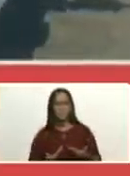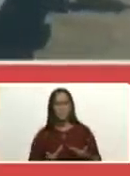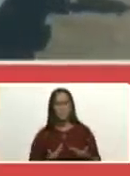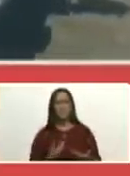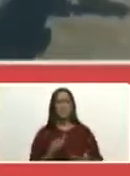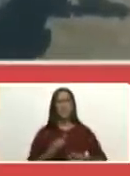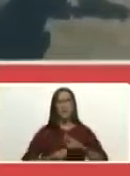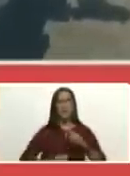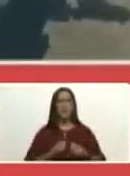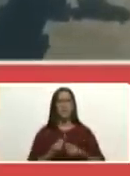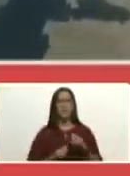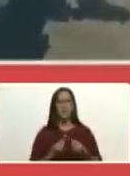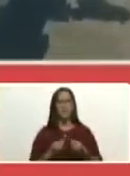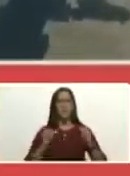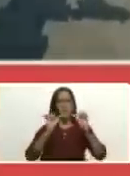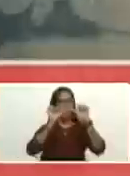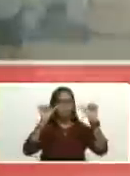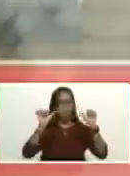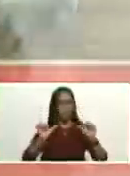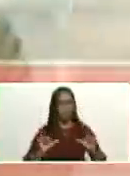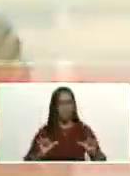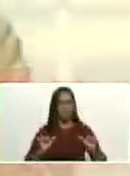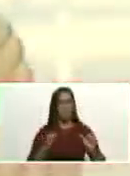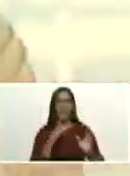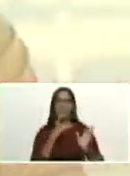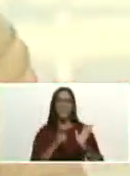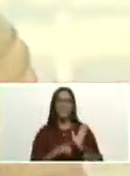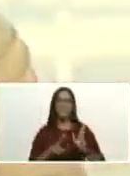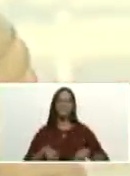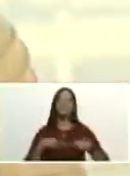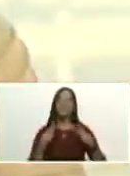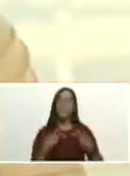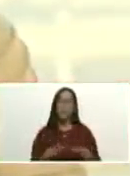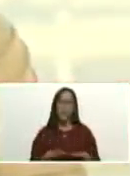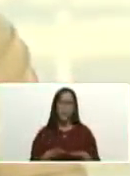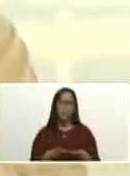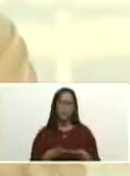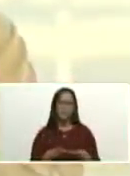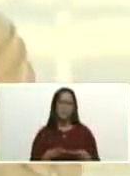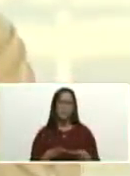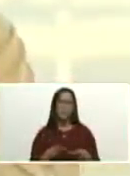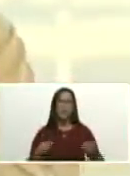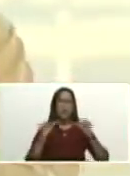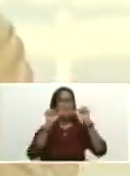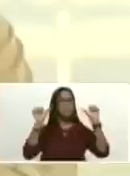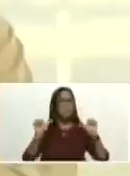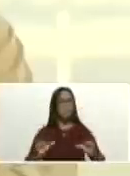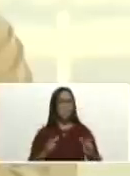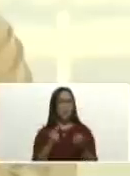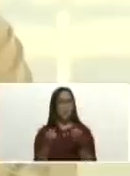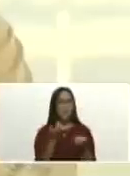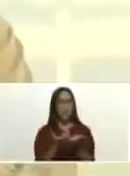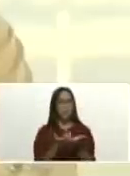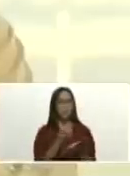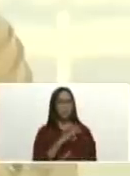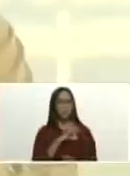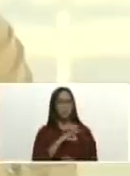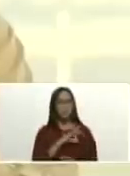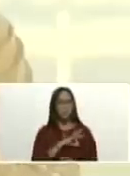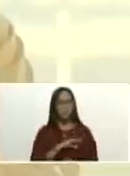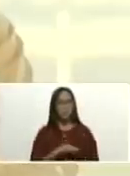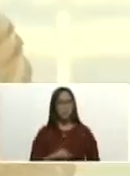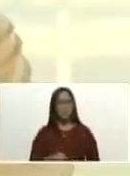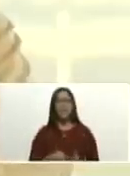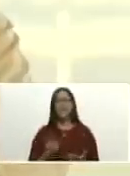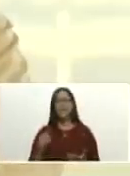creando un sistema totalmente nuevo. Un sistema económico social